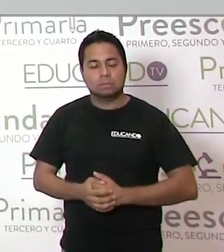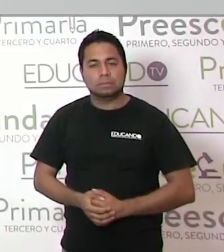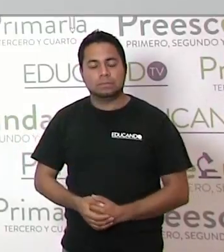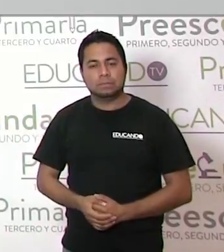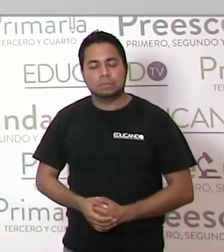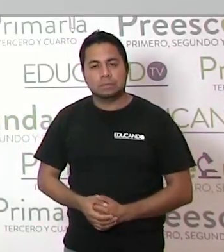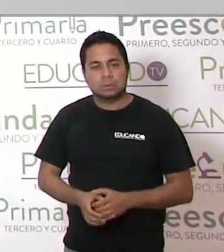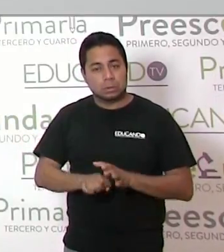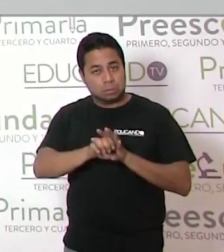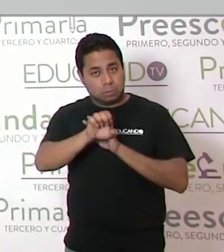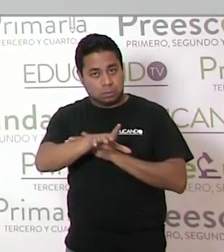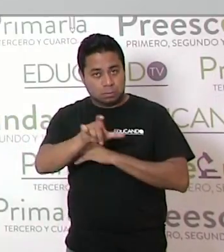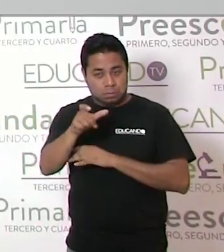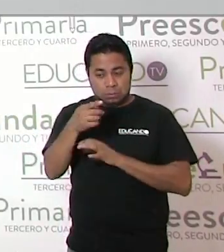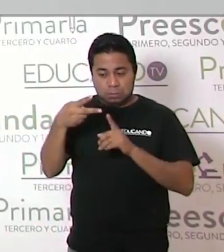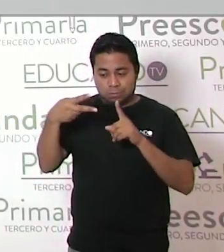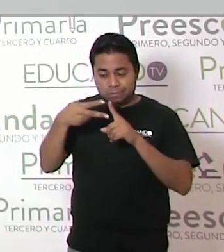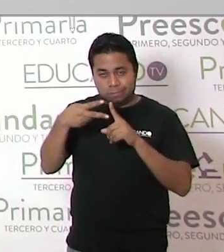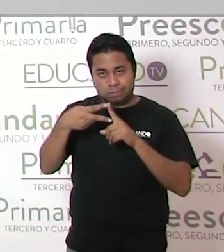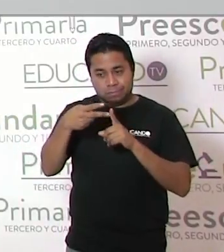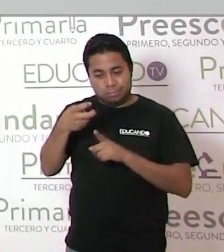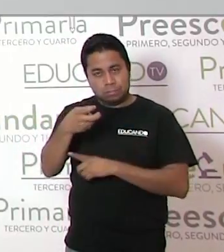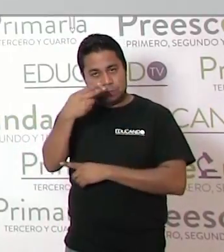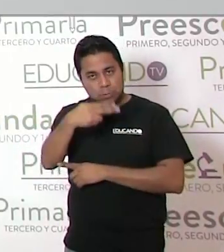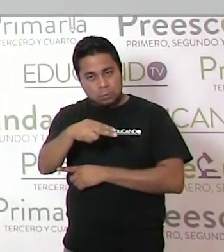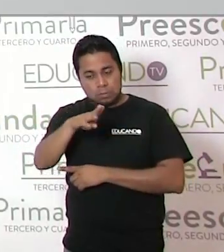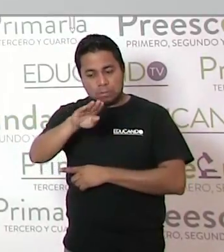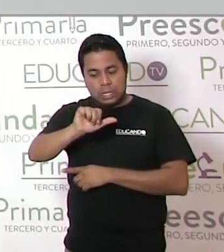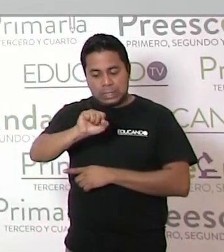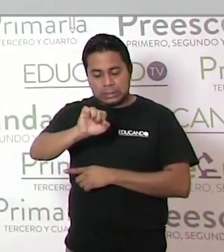Y en un triángulo se llama base.